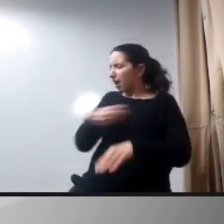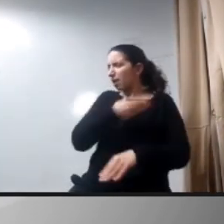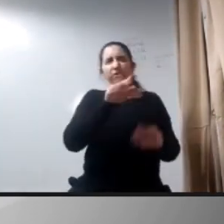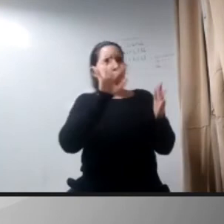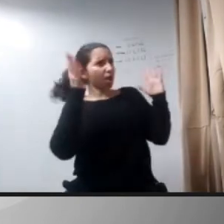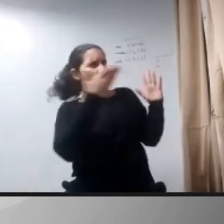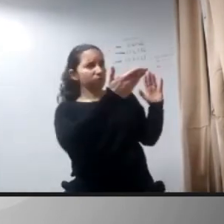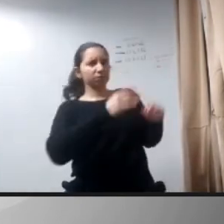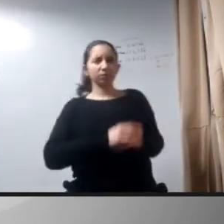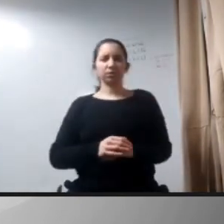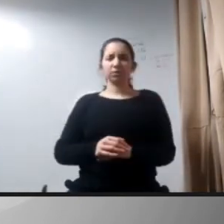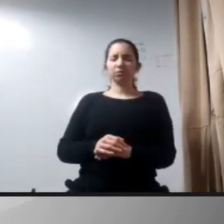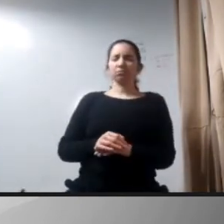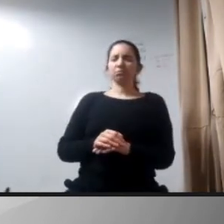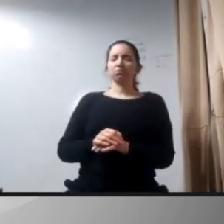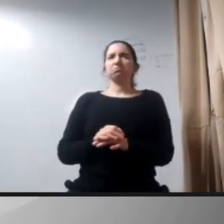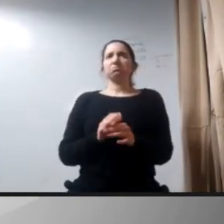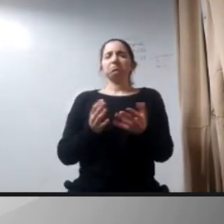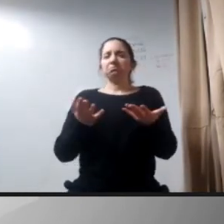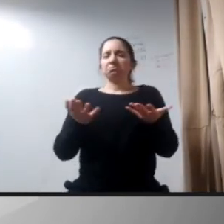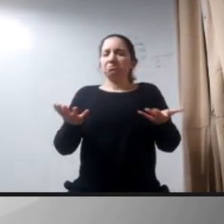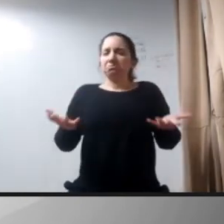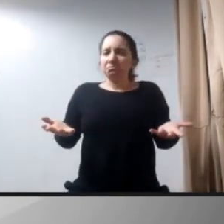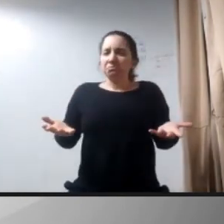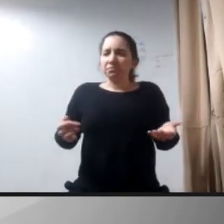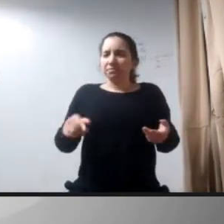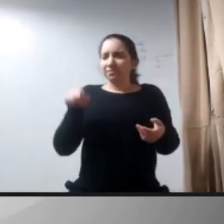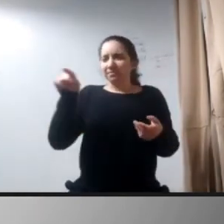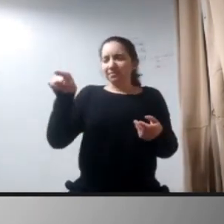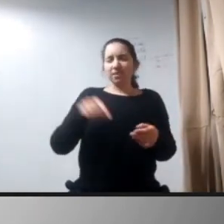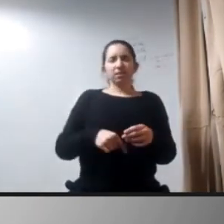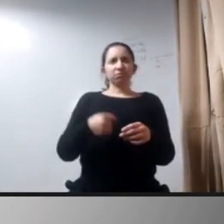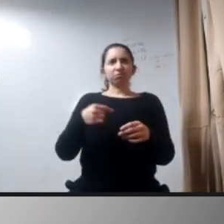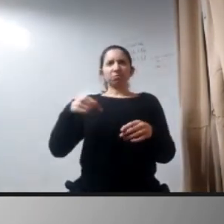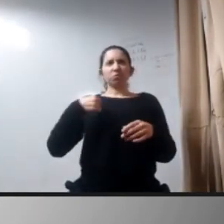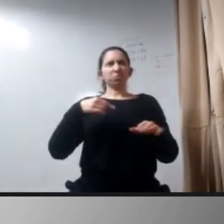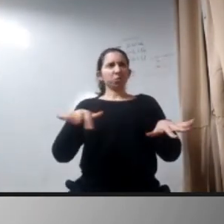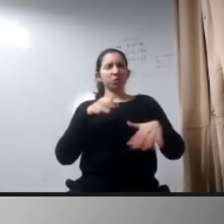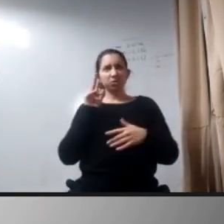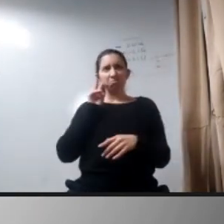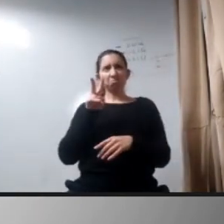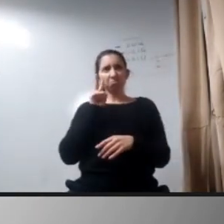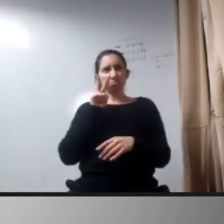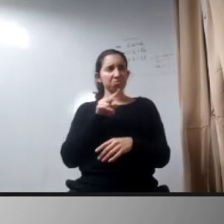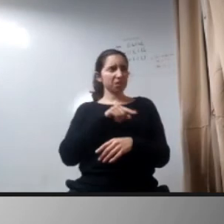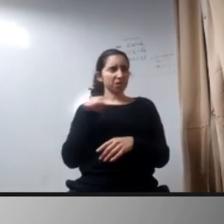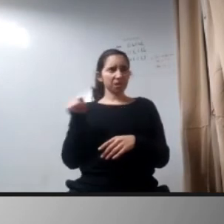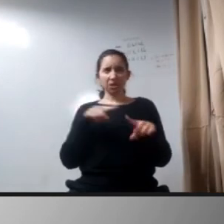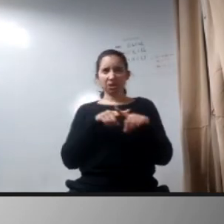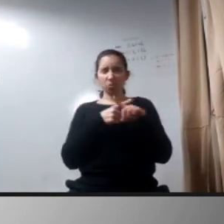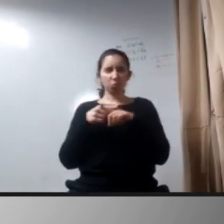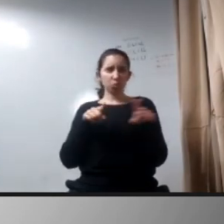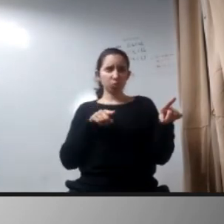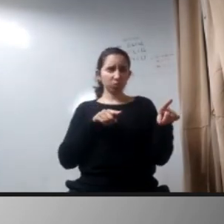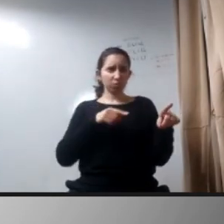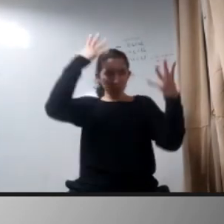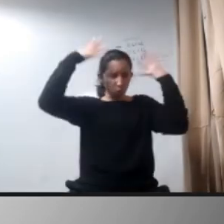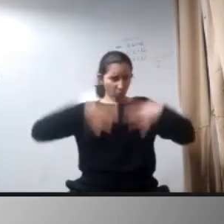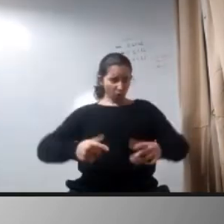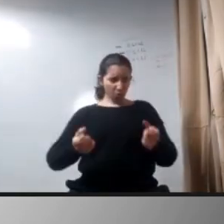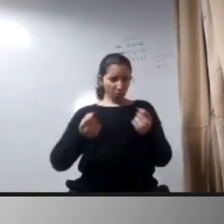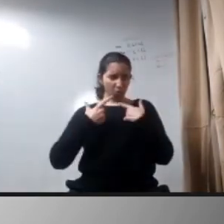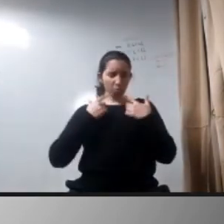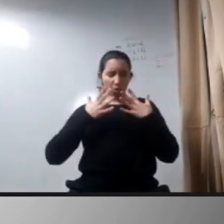aplaudió. Ahora, yo pensaba, ¿no?, desde mi casa, y de nuevo, desde mi posición de alguien que encarna un cuerpo que en teoría, digamos,